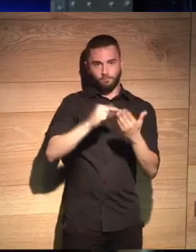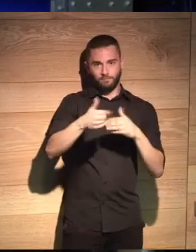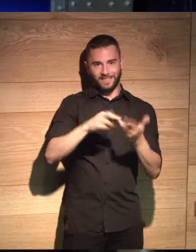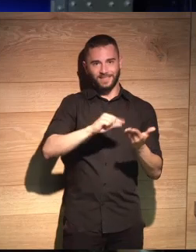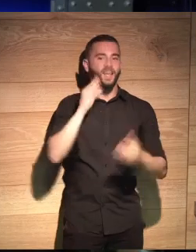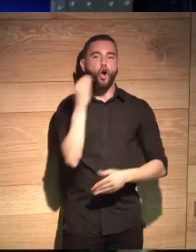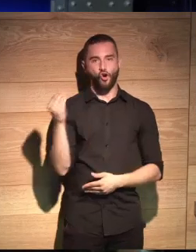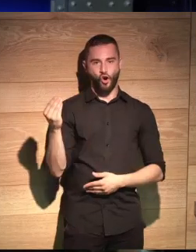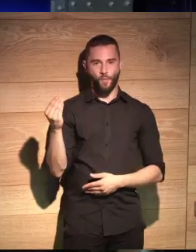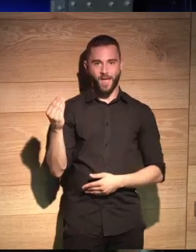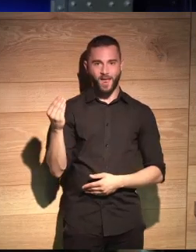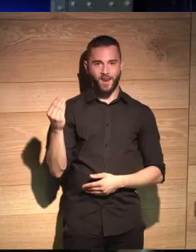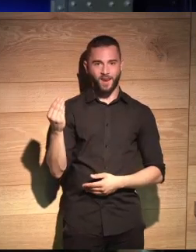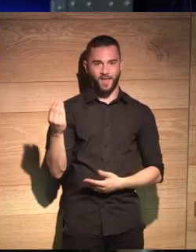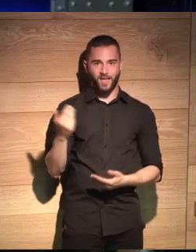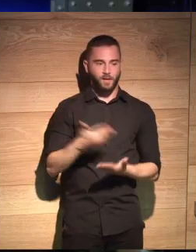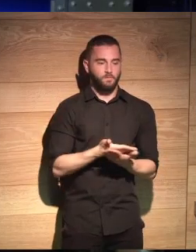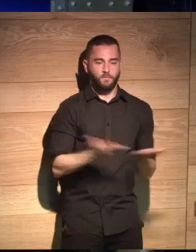y absolutamente desconocida,